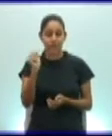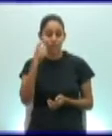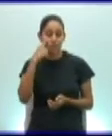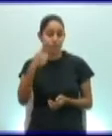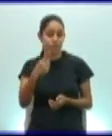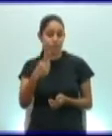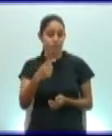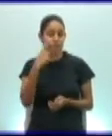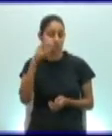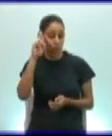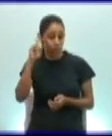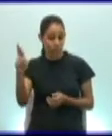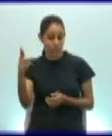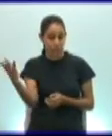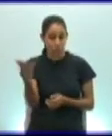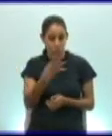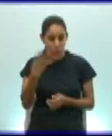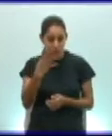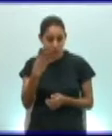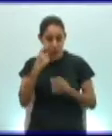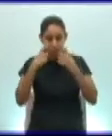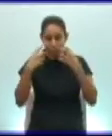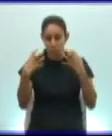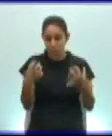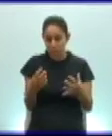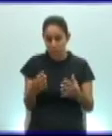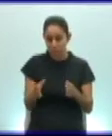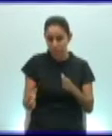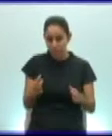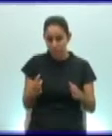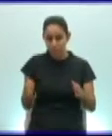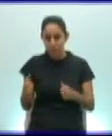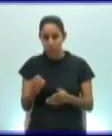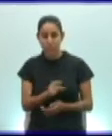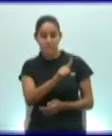momentos y estamos en el primero de ellos, de 1959 a